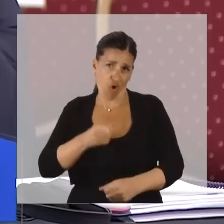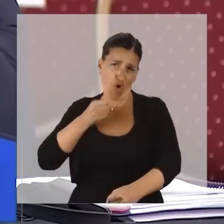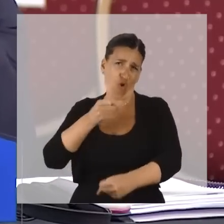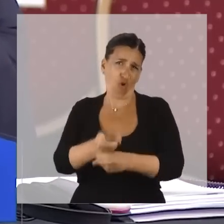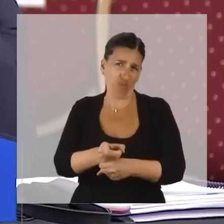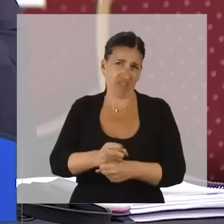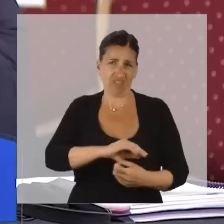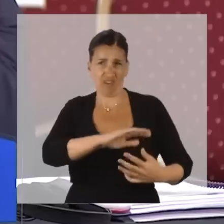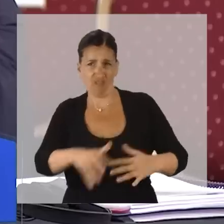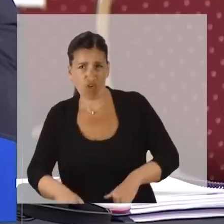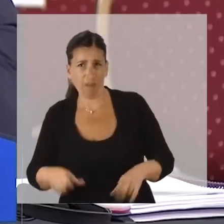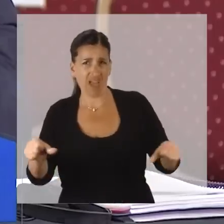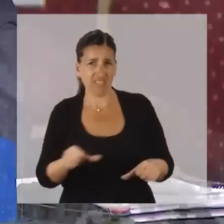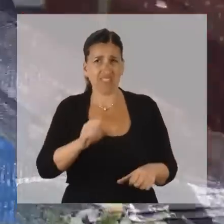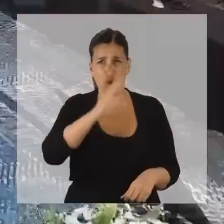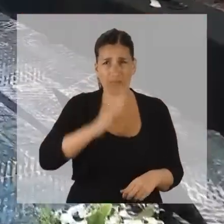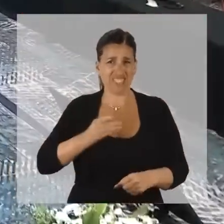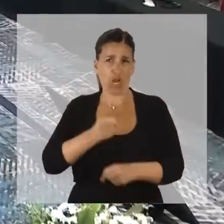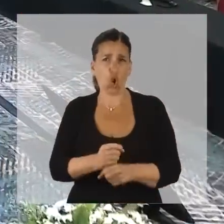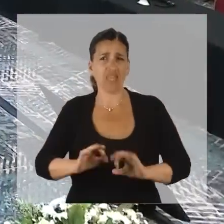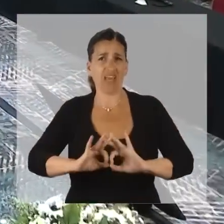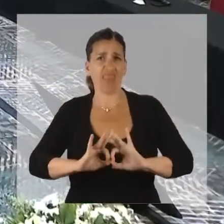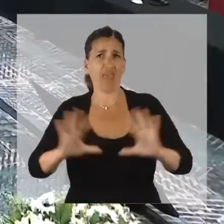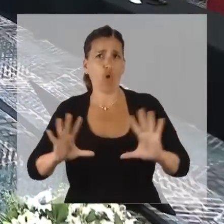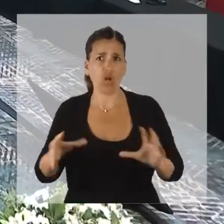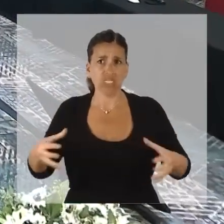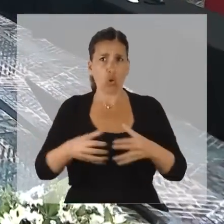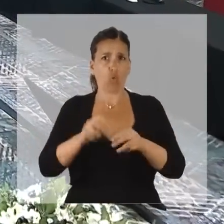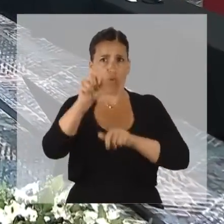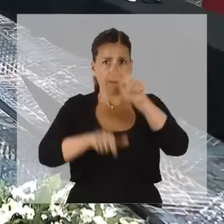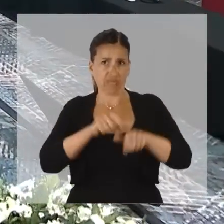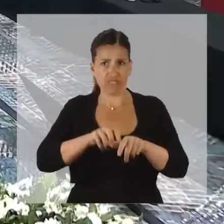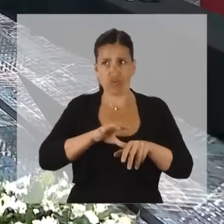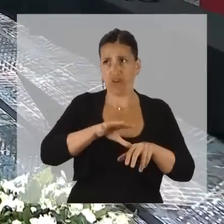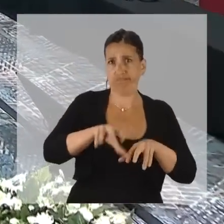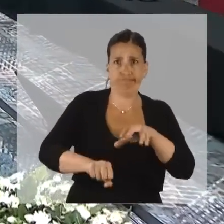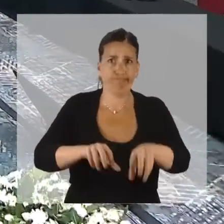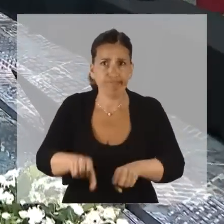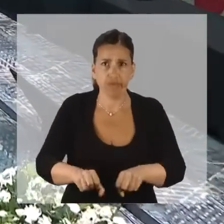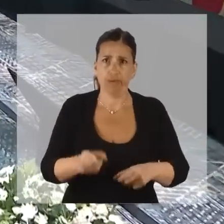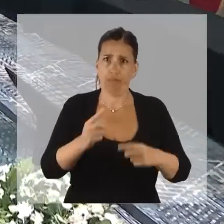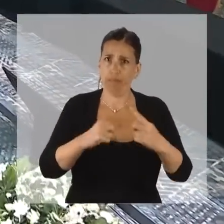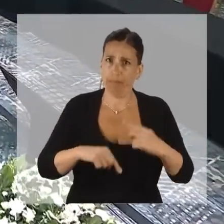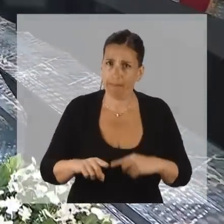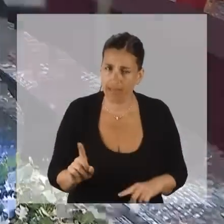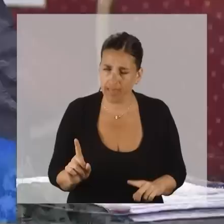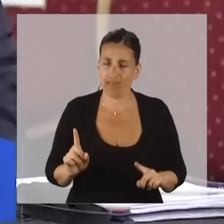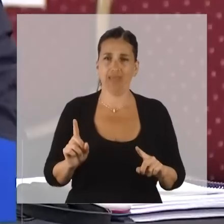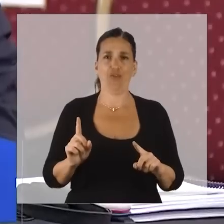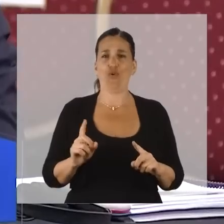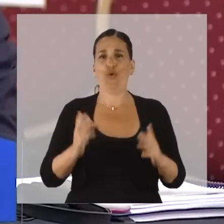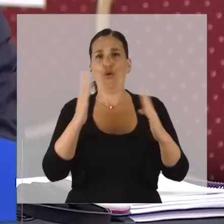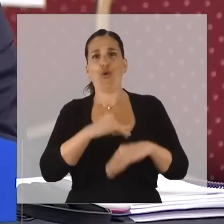condenamos esas acciones para contra la democracia del Brasil ahora